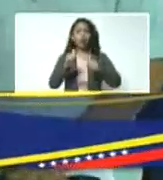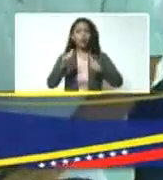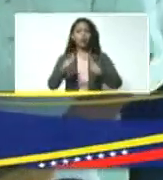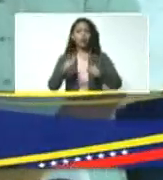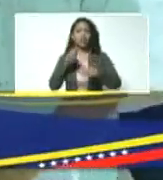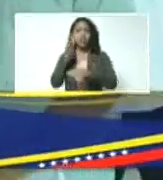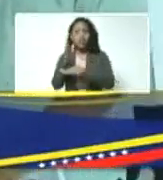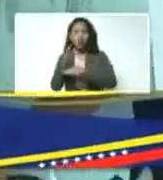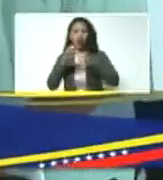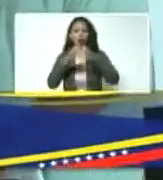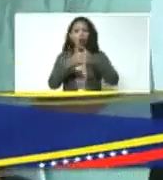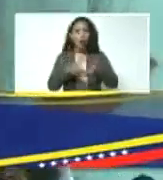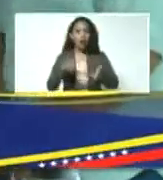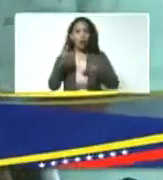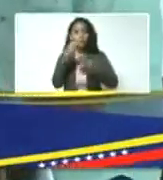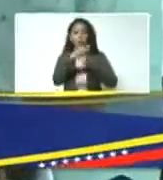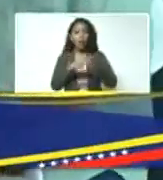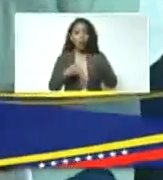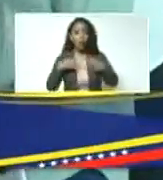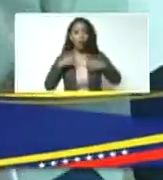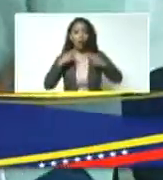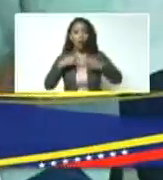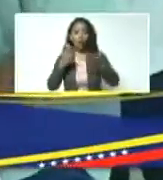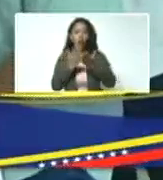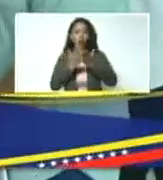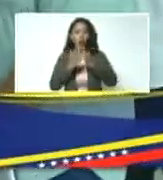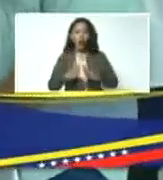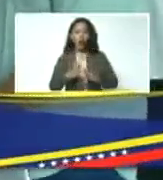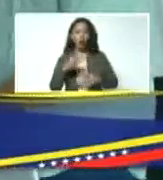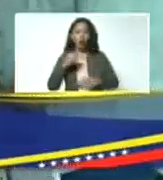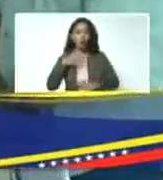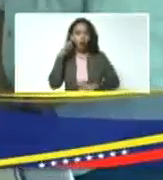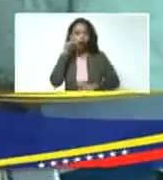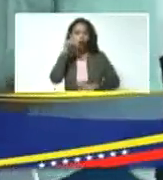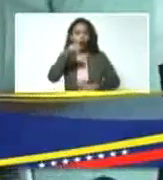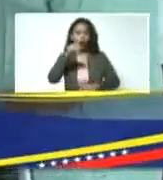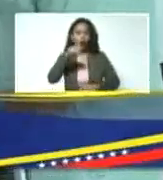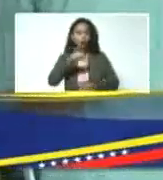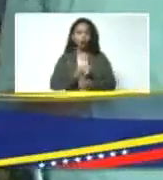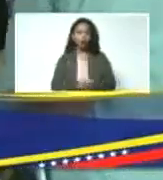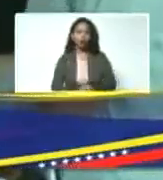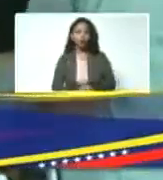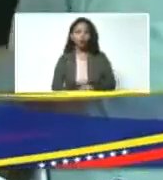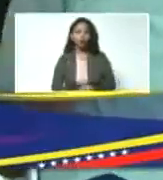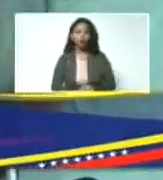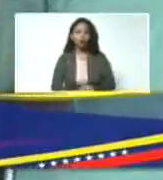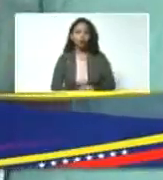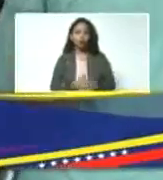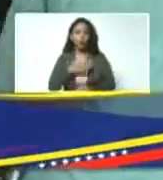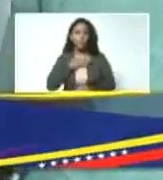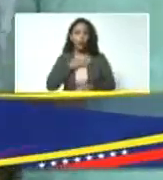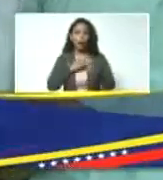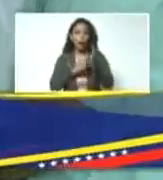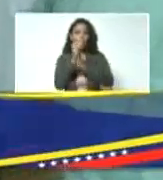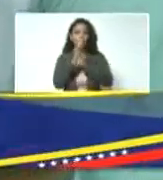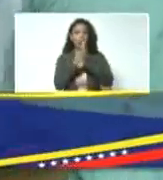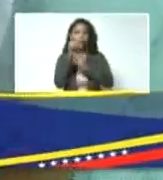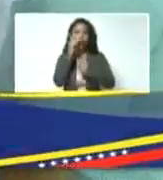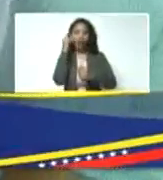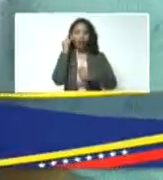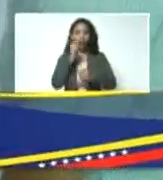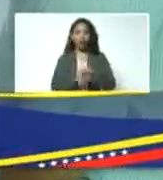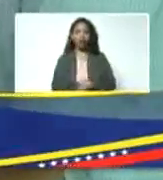clase con sus útiles y uniformes escolares. Puede ver que aquí, bueno, mi emprendimiento, uno de los